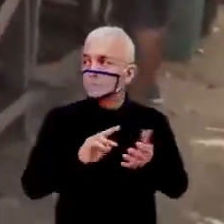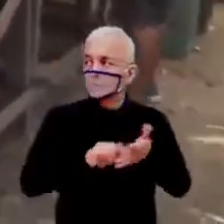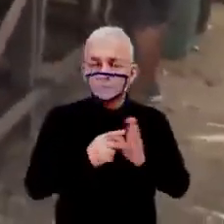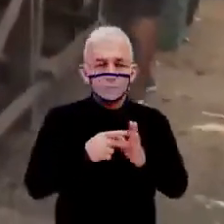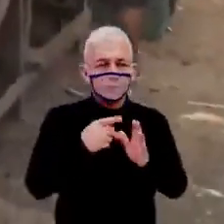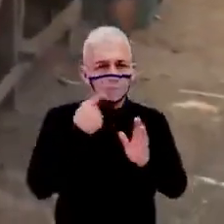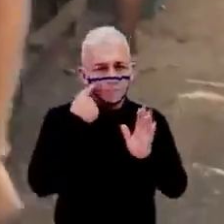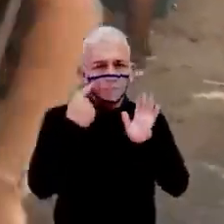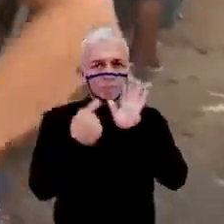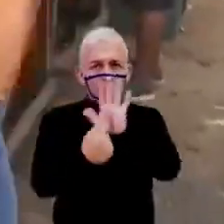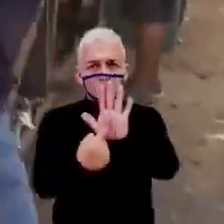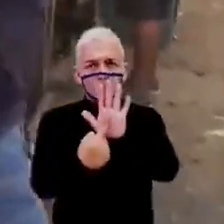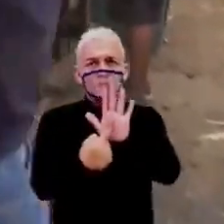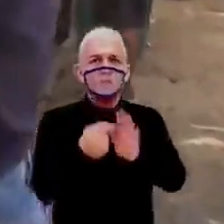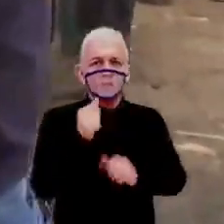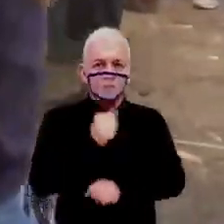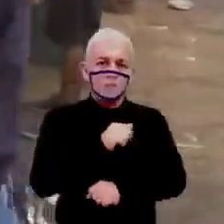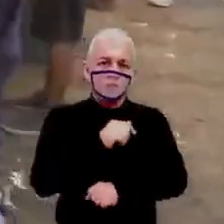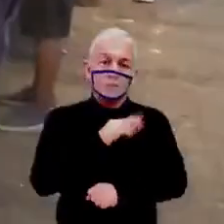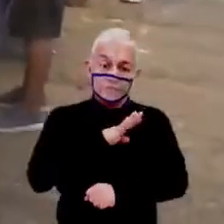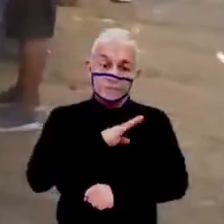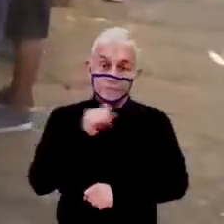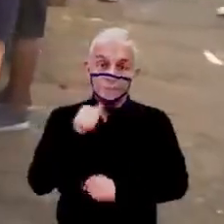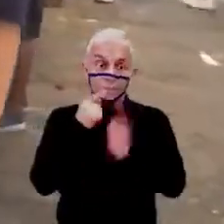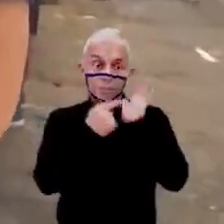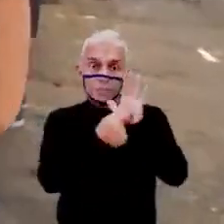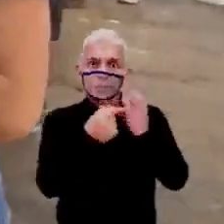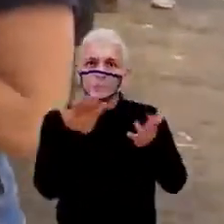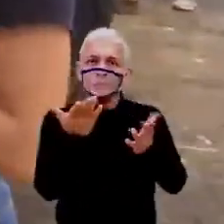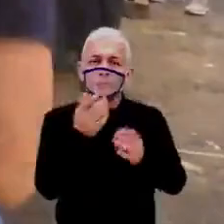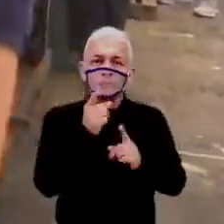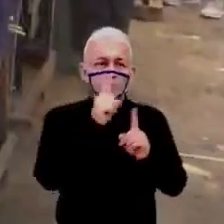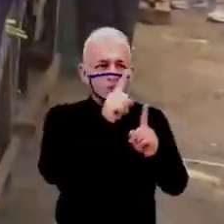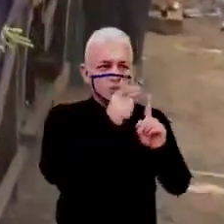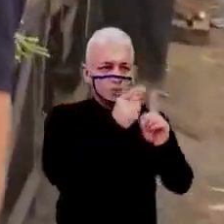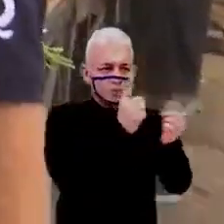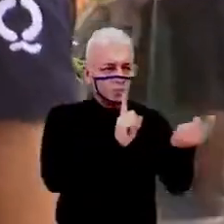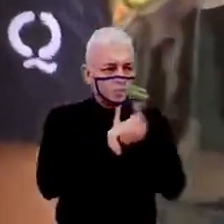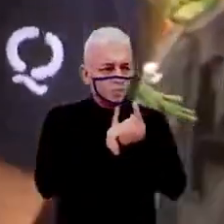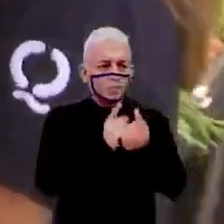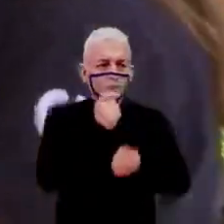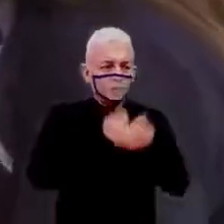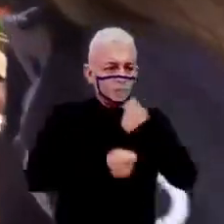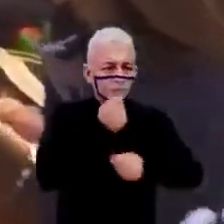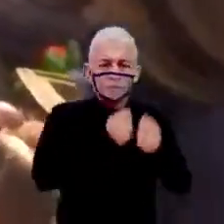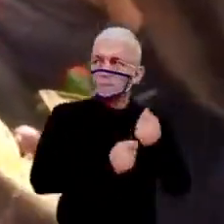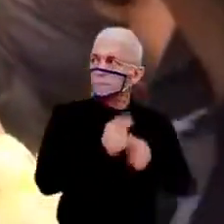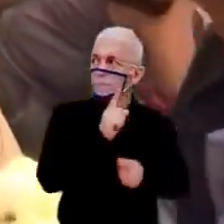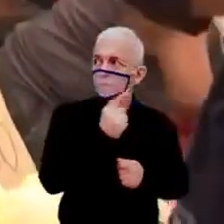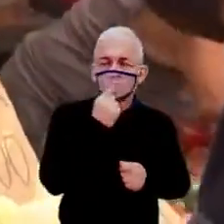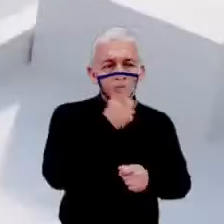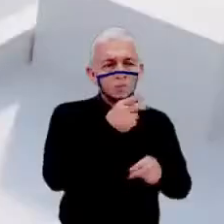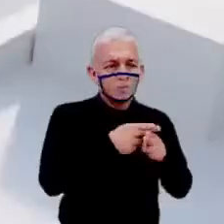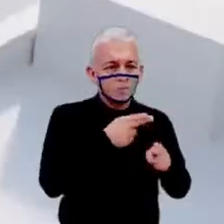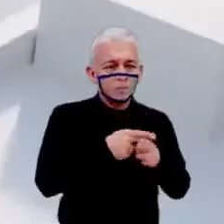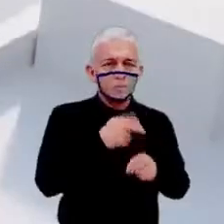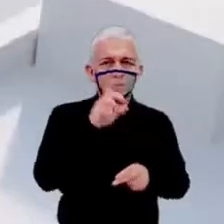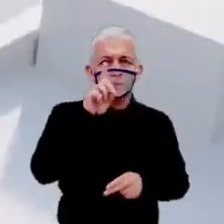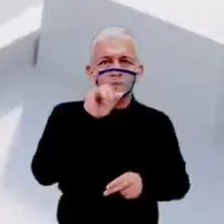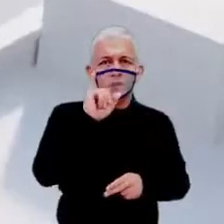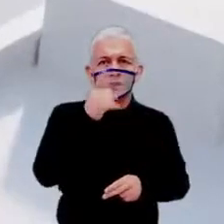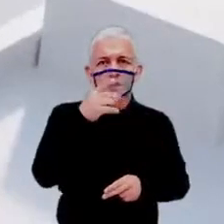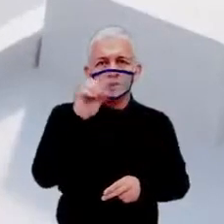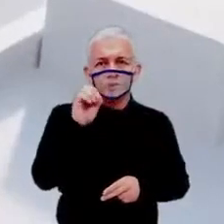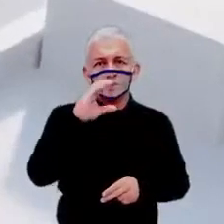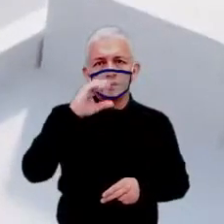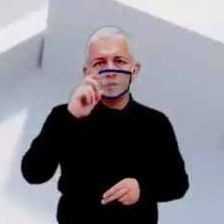producción que también muestren estas imágenes. Acá nos encontramos con uno de los vendedores que hará parte de este proyecto. ¿Cómo está? ¿Cómo es su nombre? Bien, Diego Betancourt.